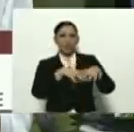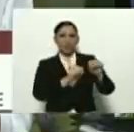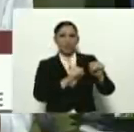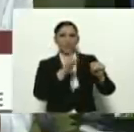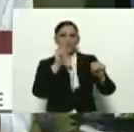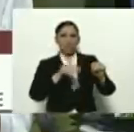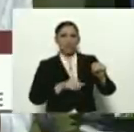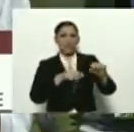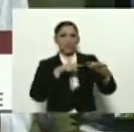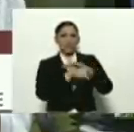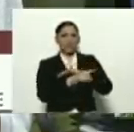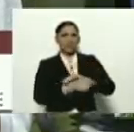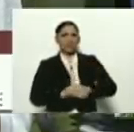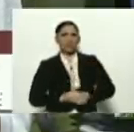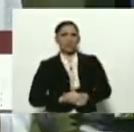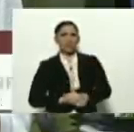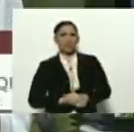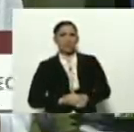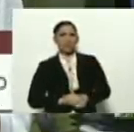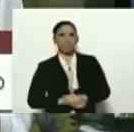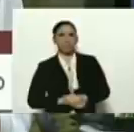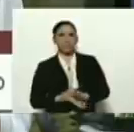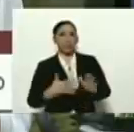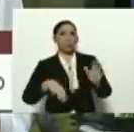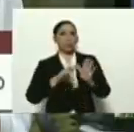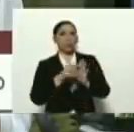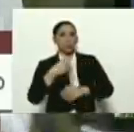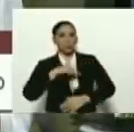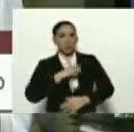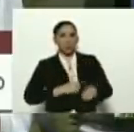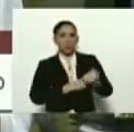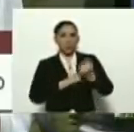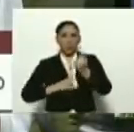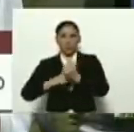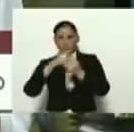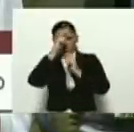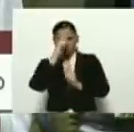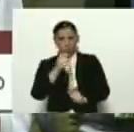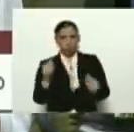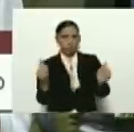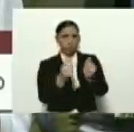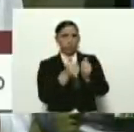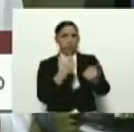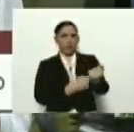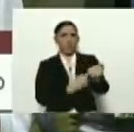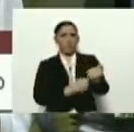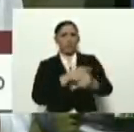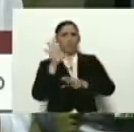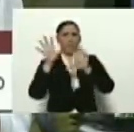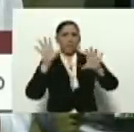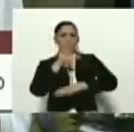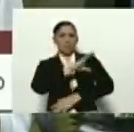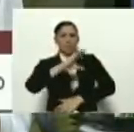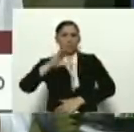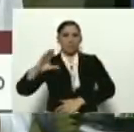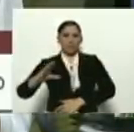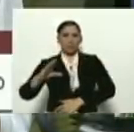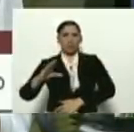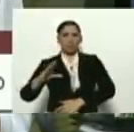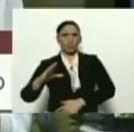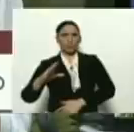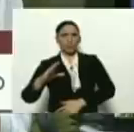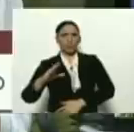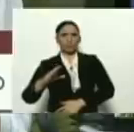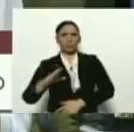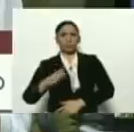al intervencionismo. Reiteramos nuestra solidaridad con los hermanos países caribeños que padecieron los